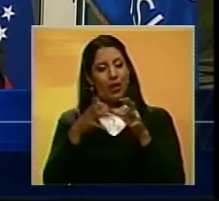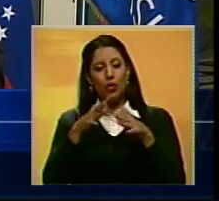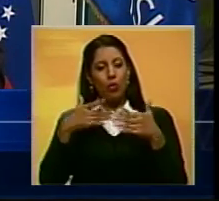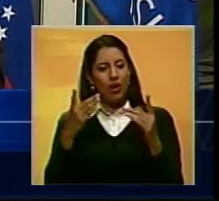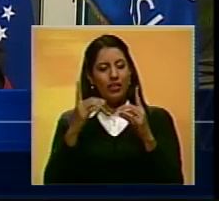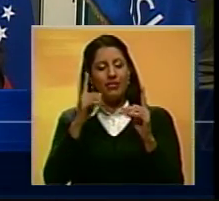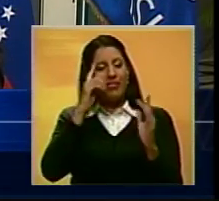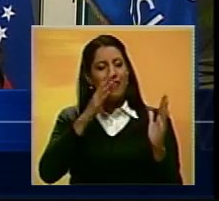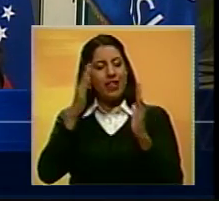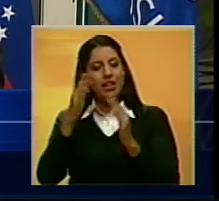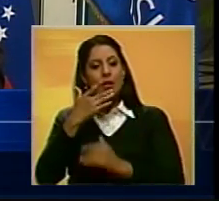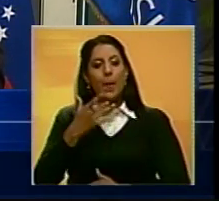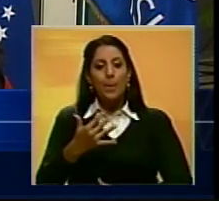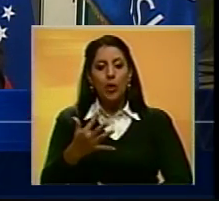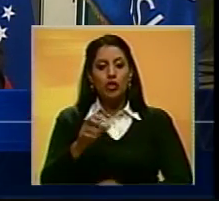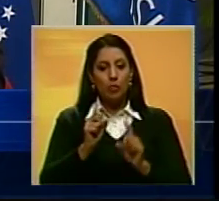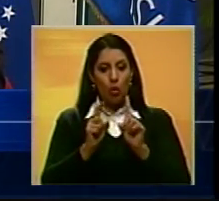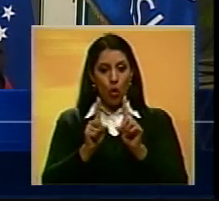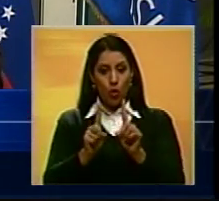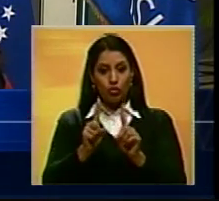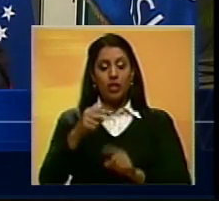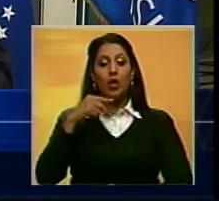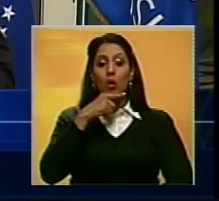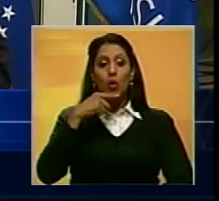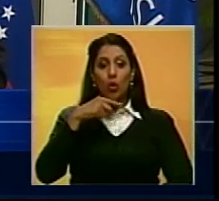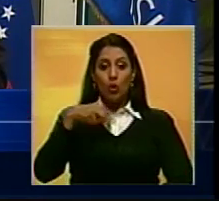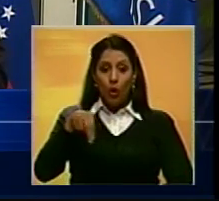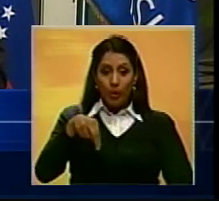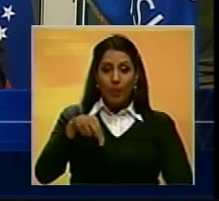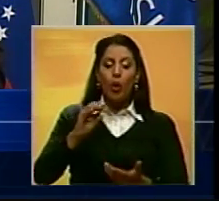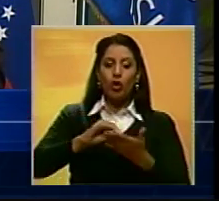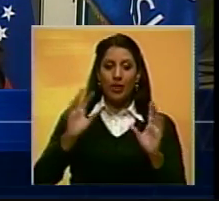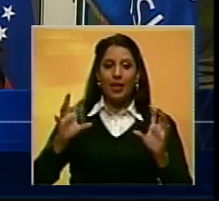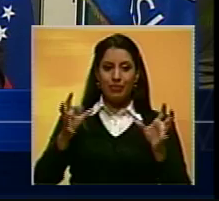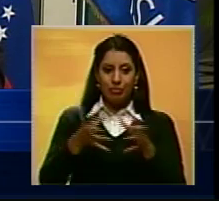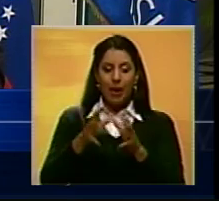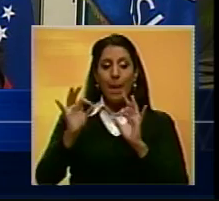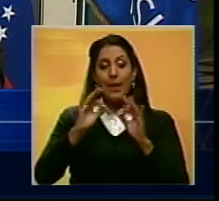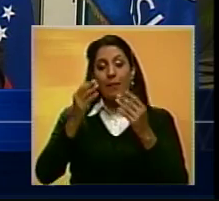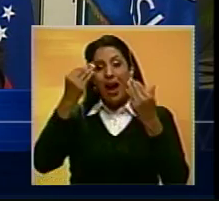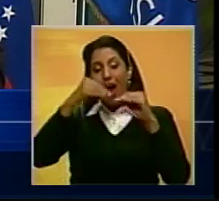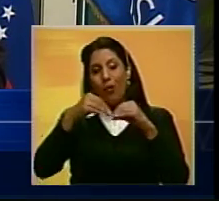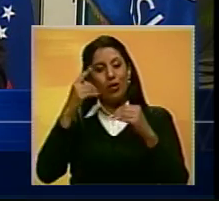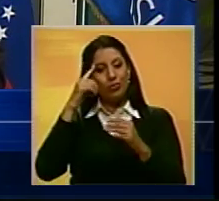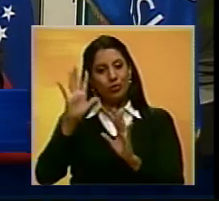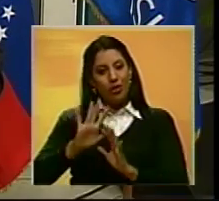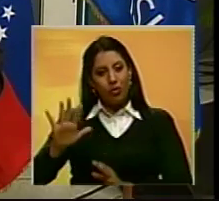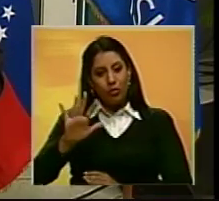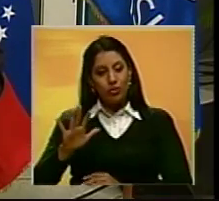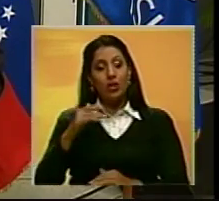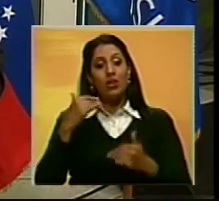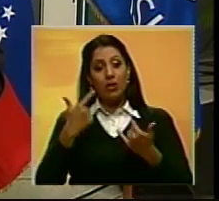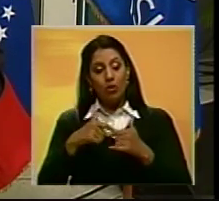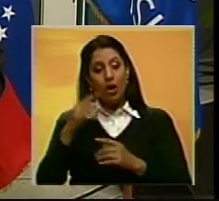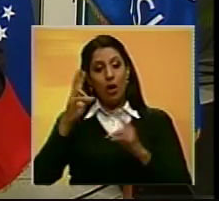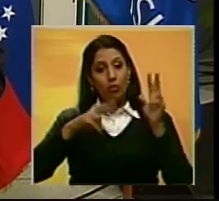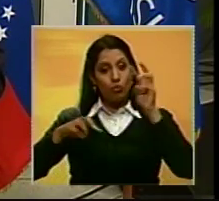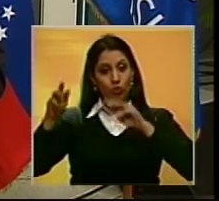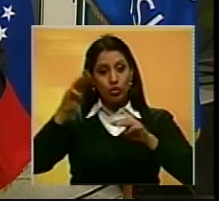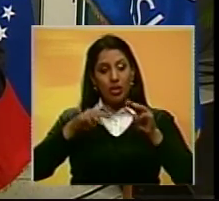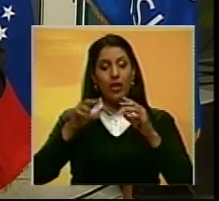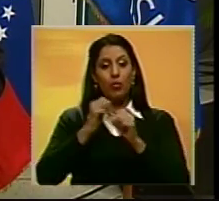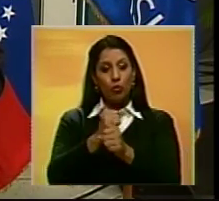Nacional quedó fijada para el próximo 11 de noviembre en un lugar que aún debe ser acordado entre las partes. Desde el Museo Alejandro Otero